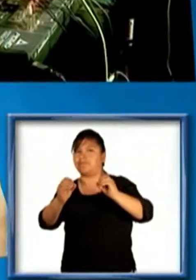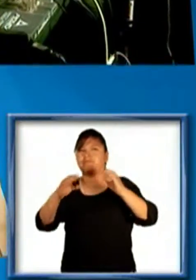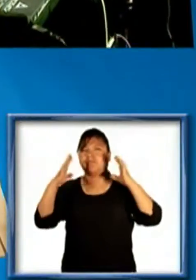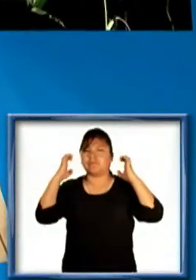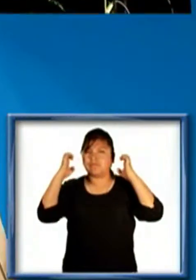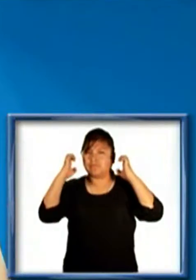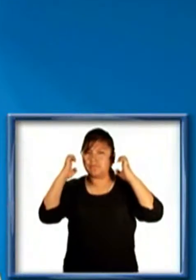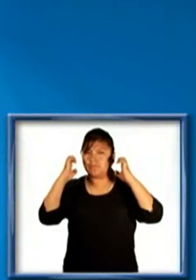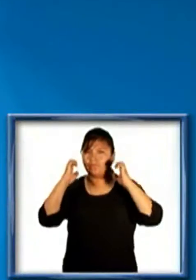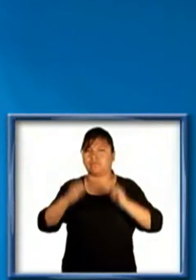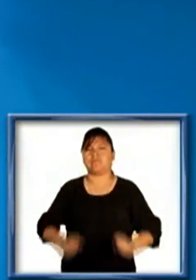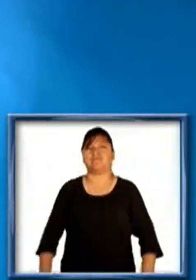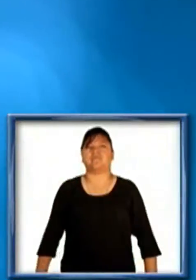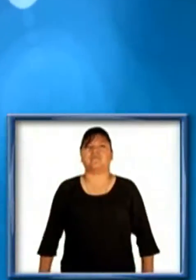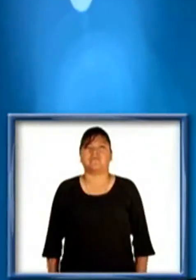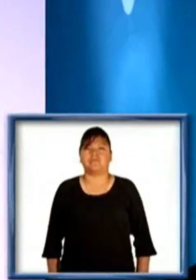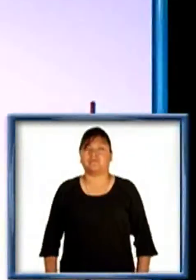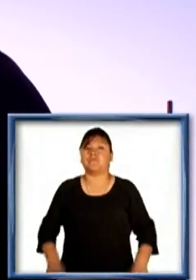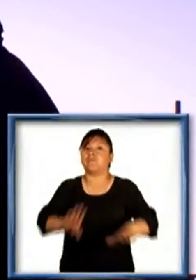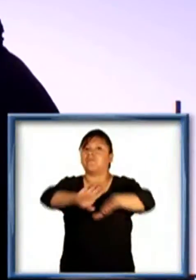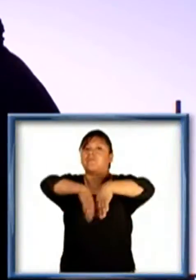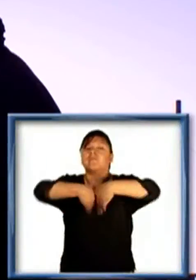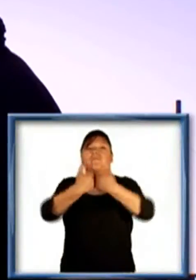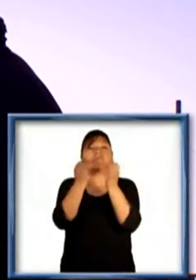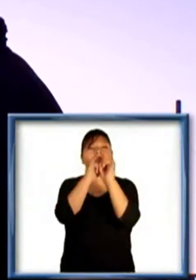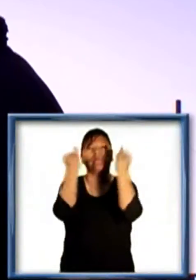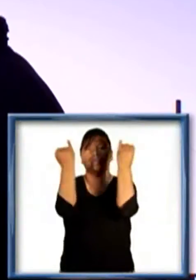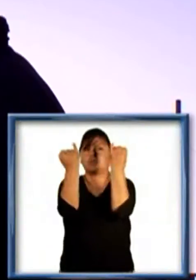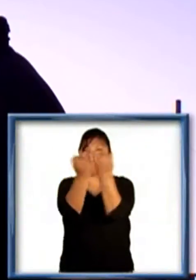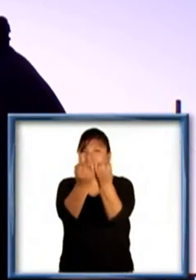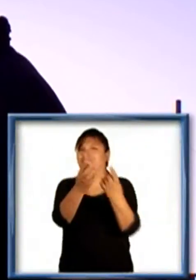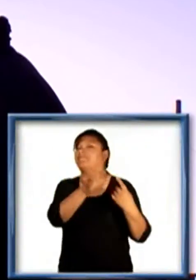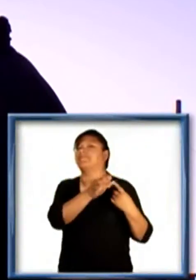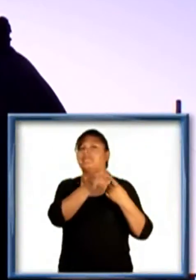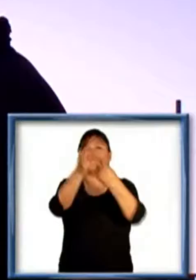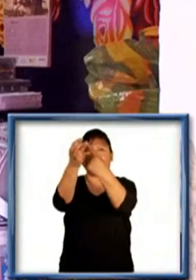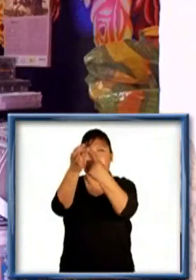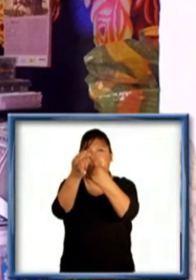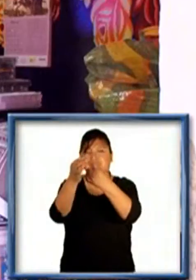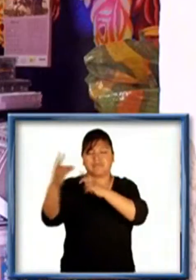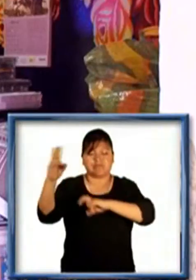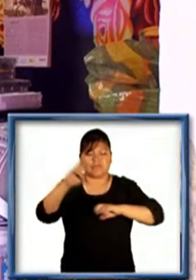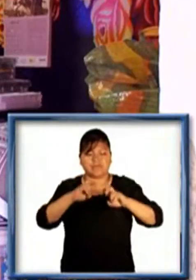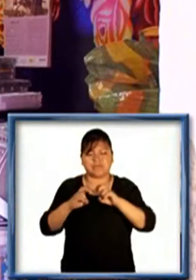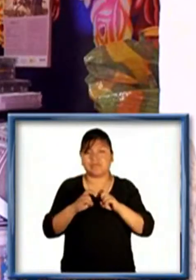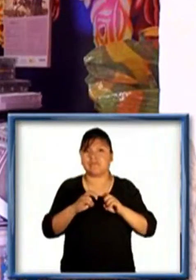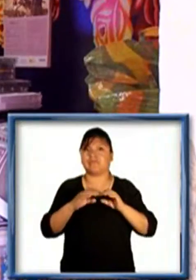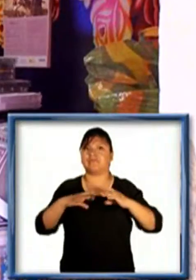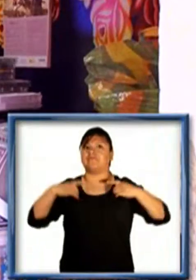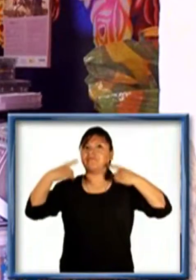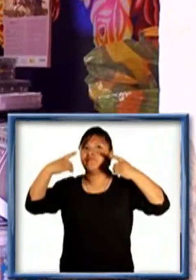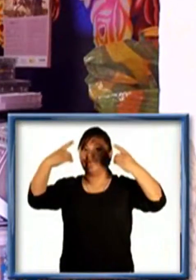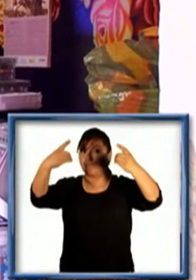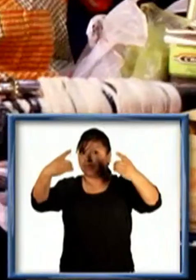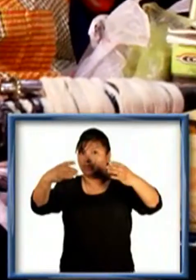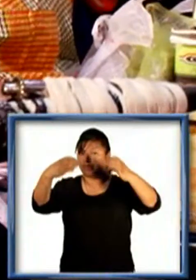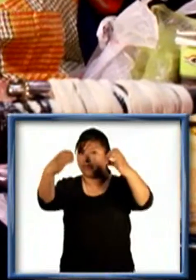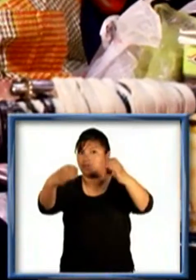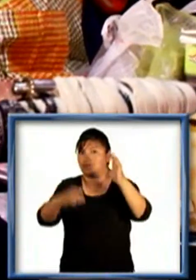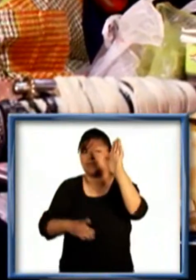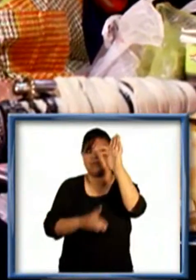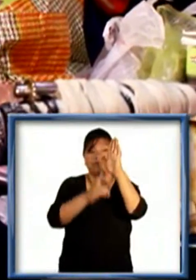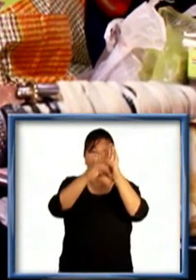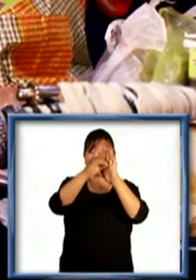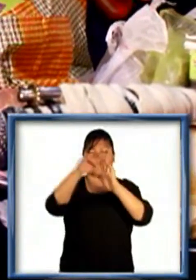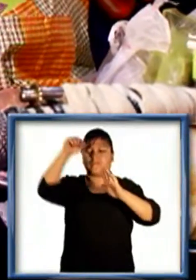desarrollo humano sostenible. Como instituto especializado en el estudio de la comunicación para el desarrollo social, se destaca